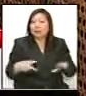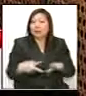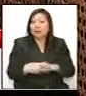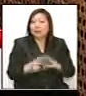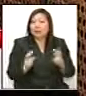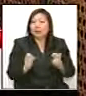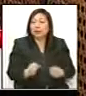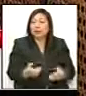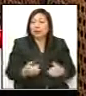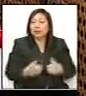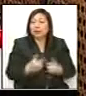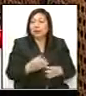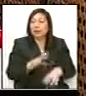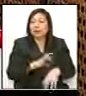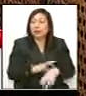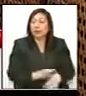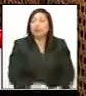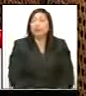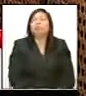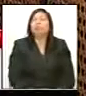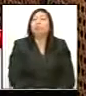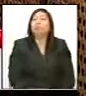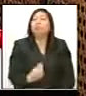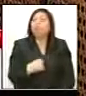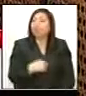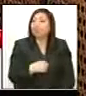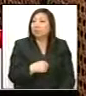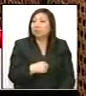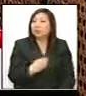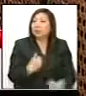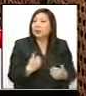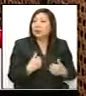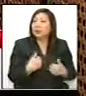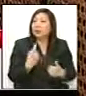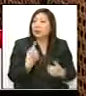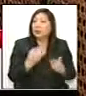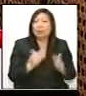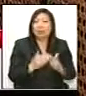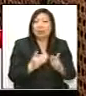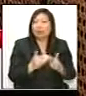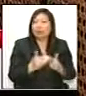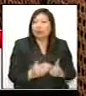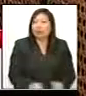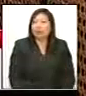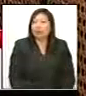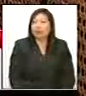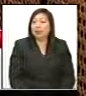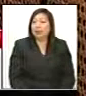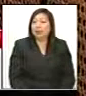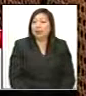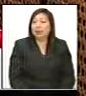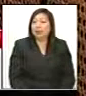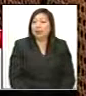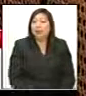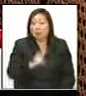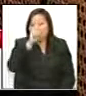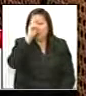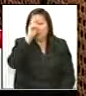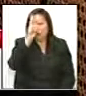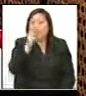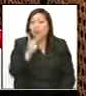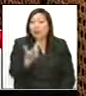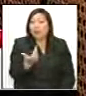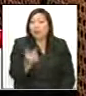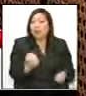temas de que reciban el tratamiento. Nosotras, señoras congresistas, tenemos la única casa de alivio, está en el Distrito de La Victoria. Es